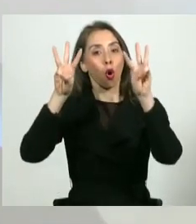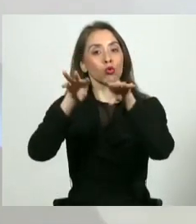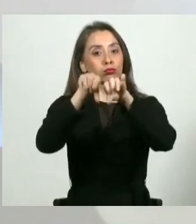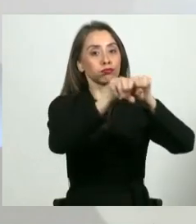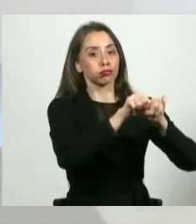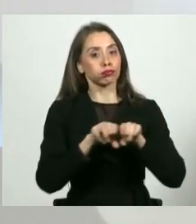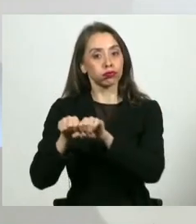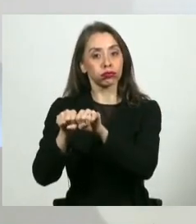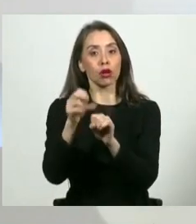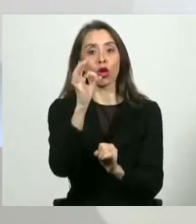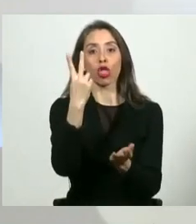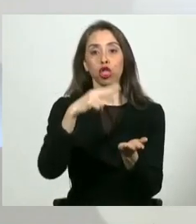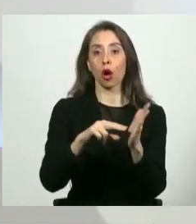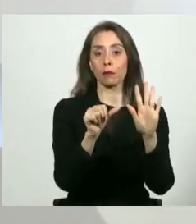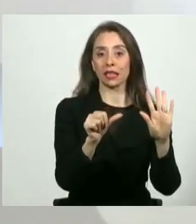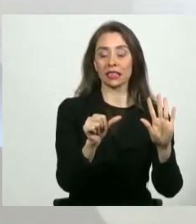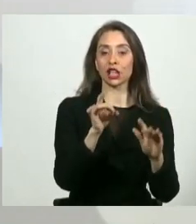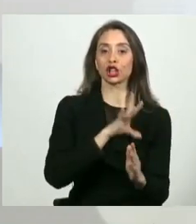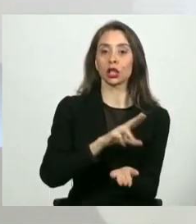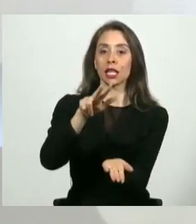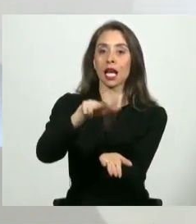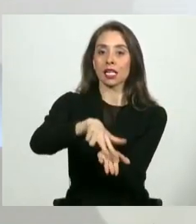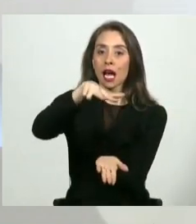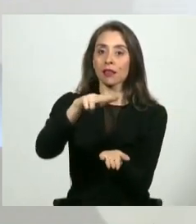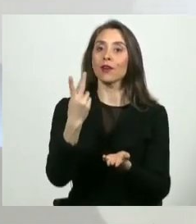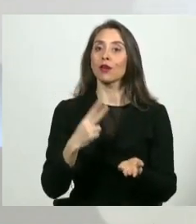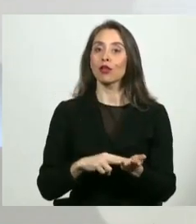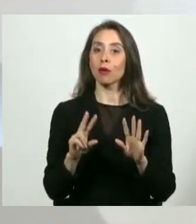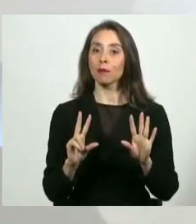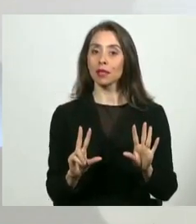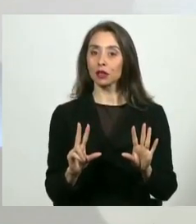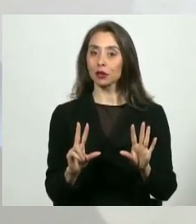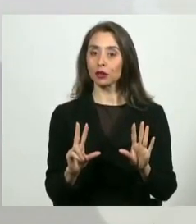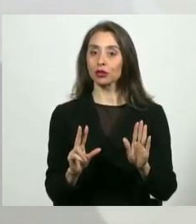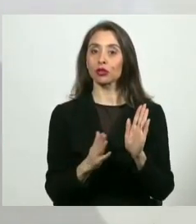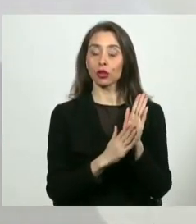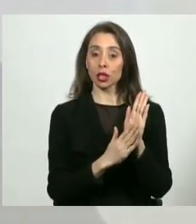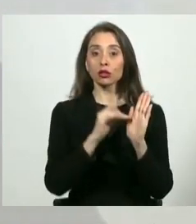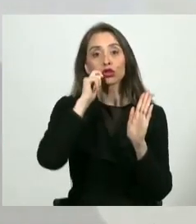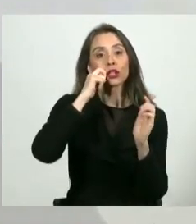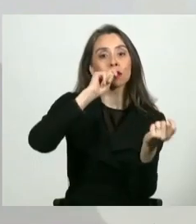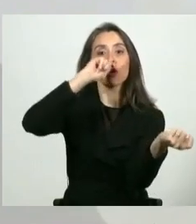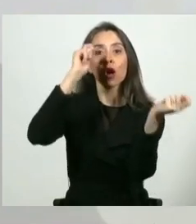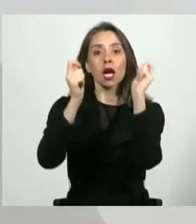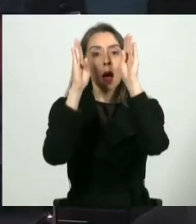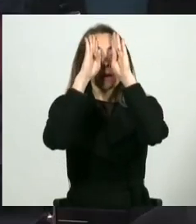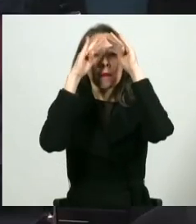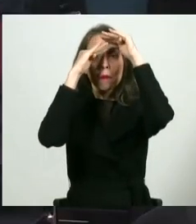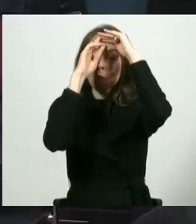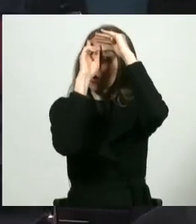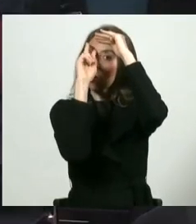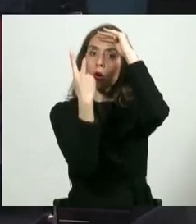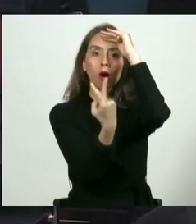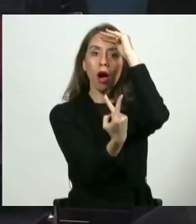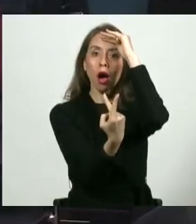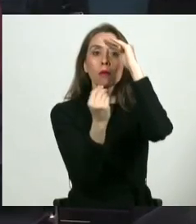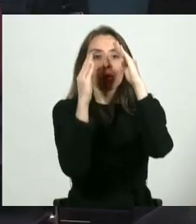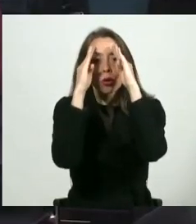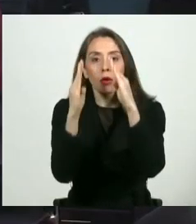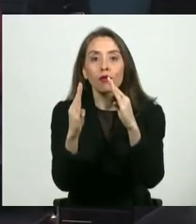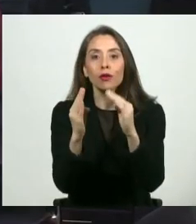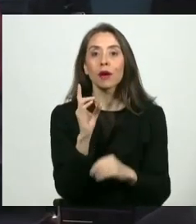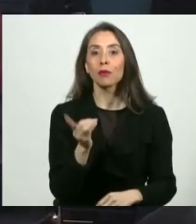año 2006 y ratificada por Chile en el año 2008, representó un cambio de paradigma para abordar la